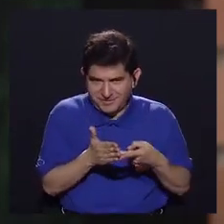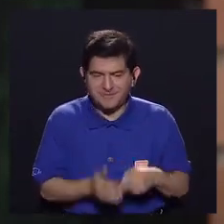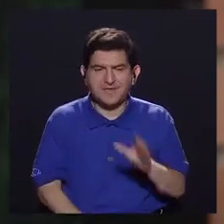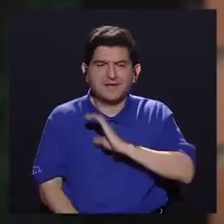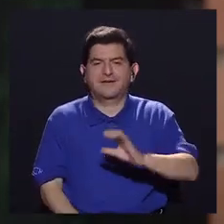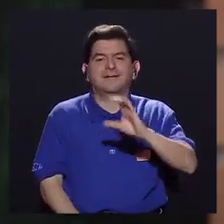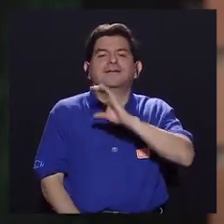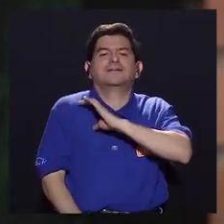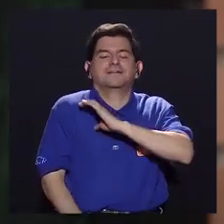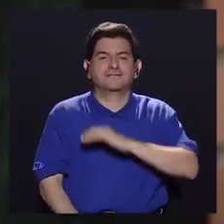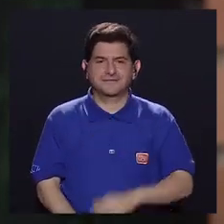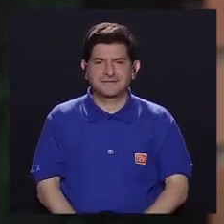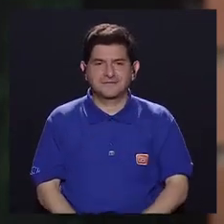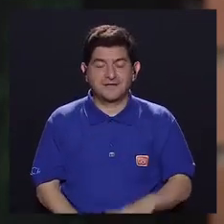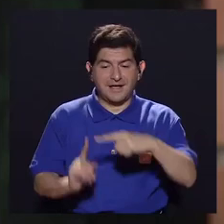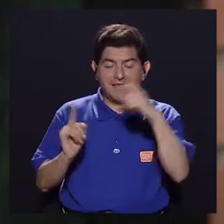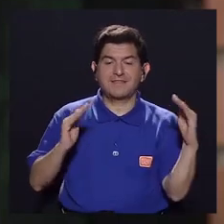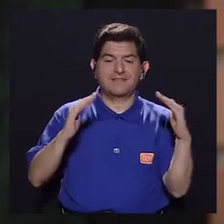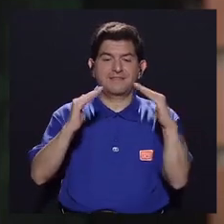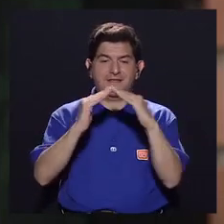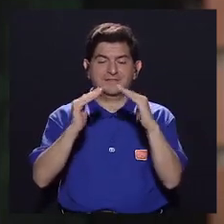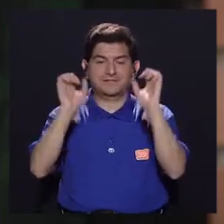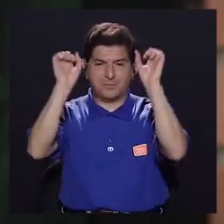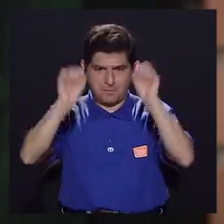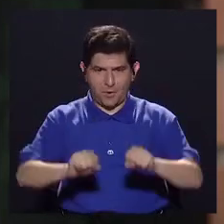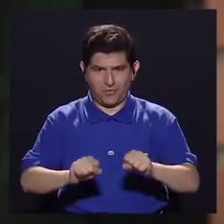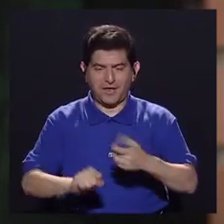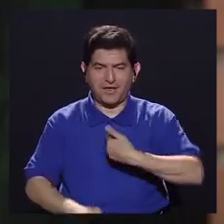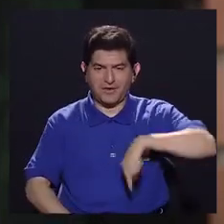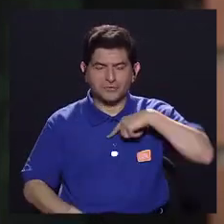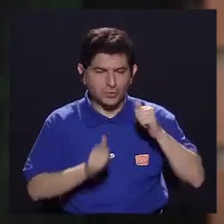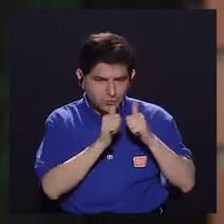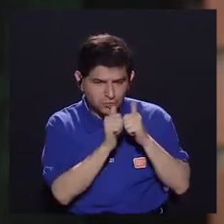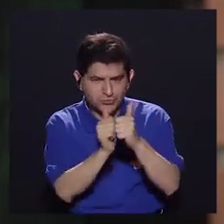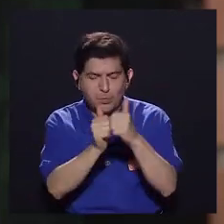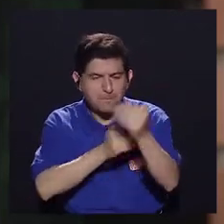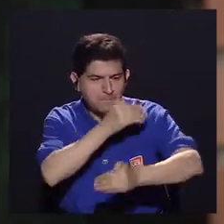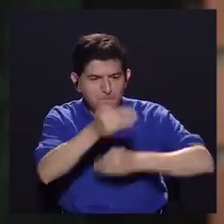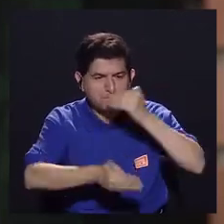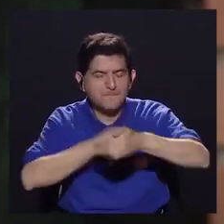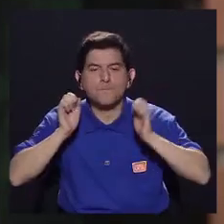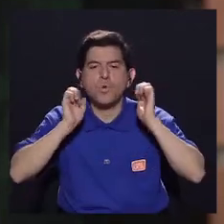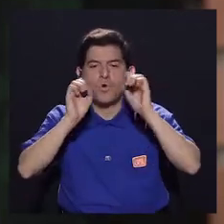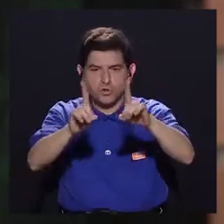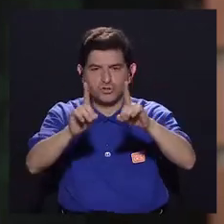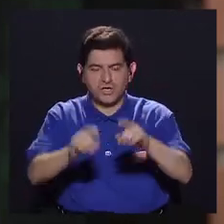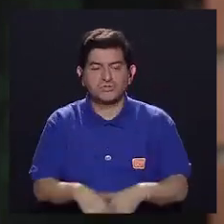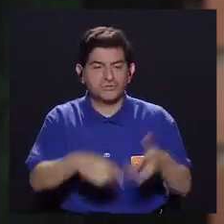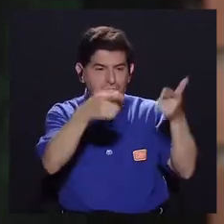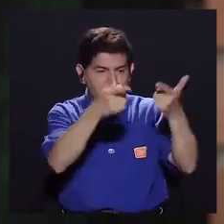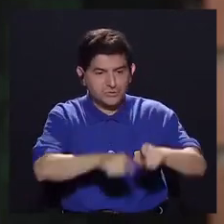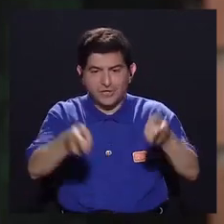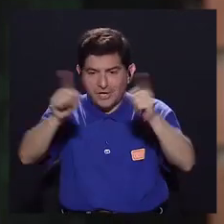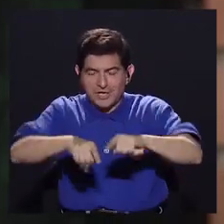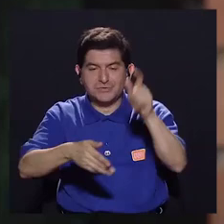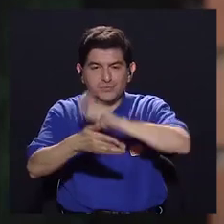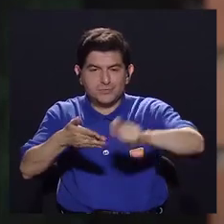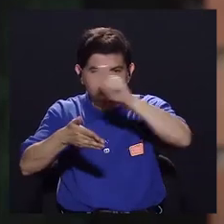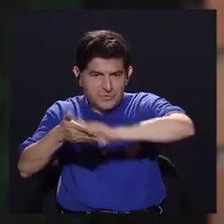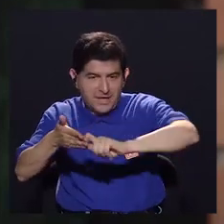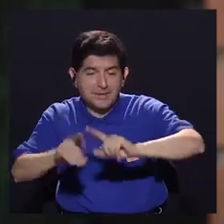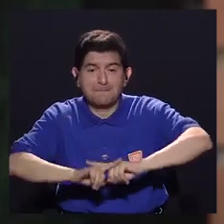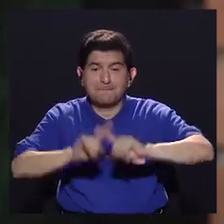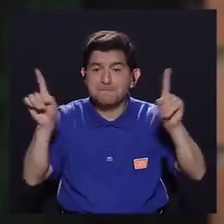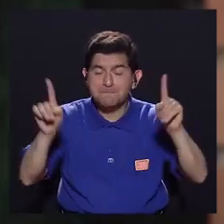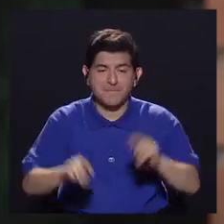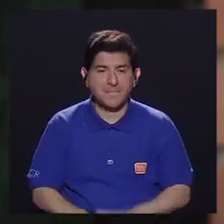a este aspecto, es decir, cómo desde el hogar podemos acompañar los procesos educativos que se están dando en el ámbito